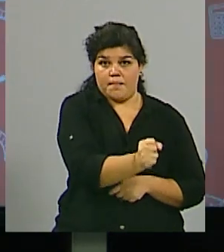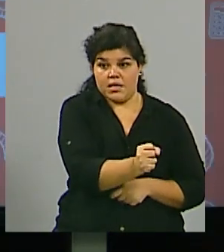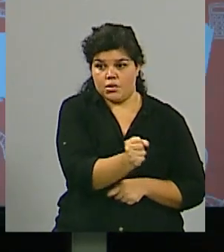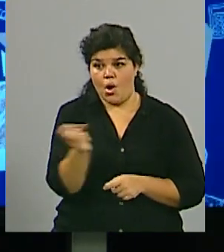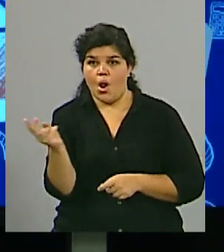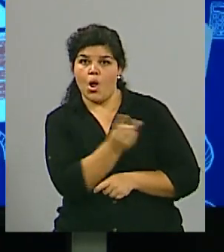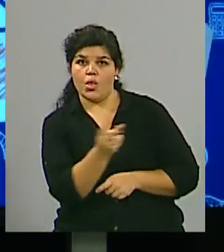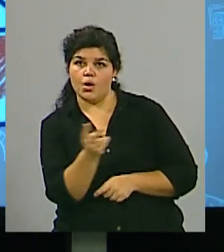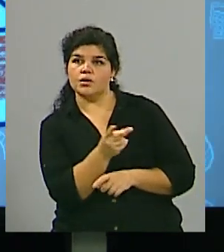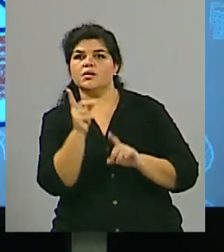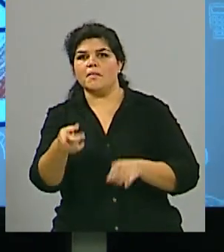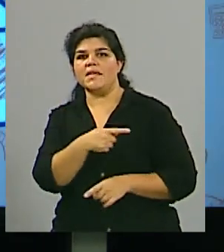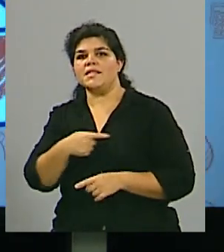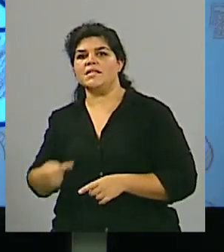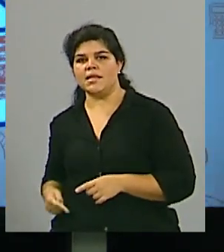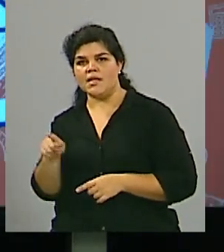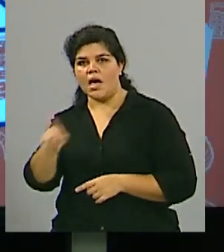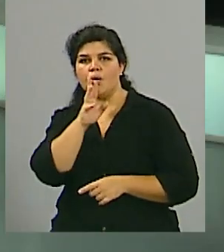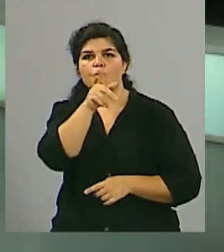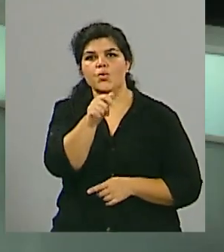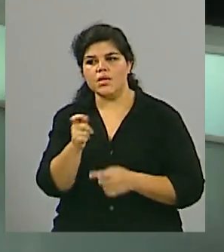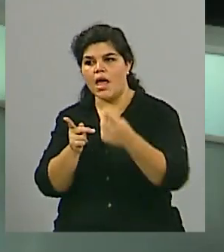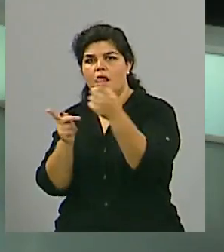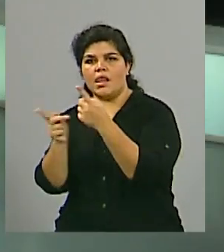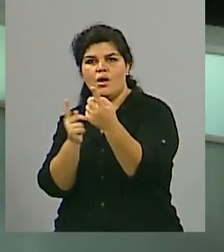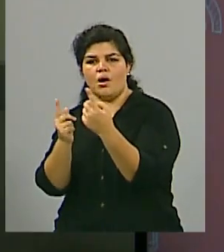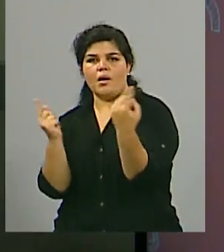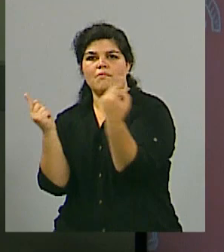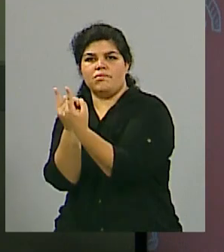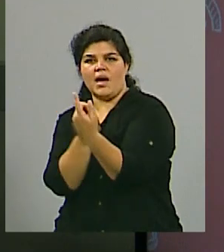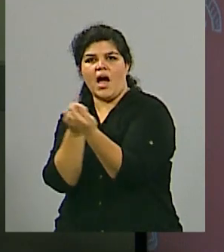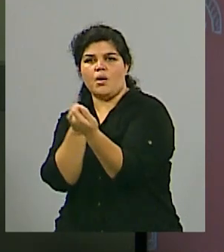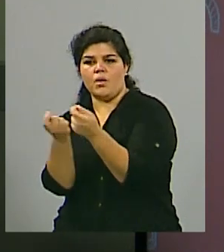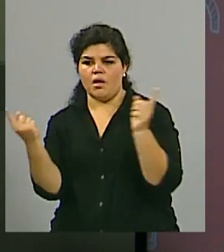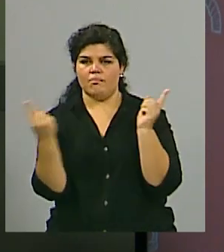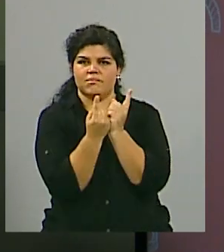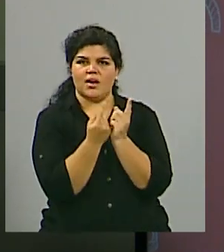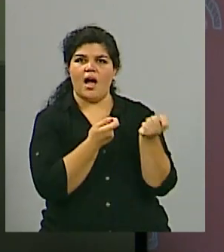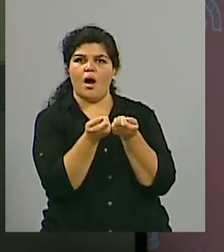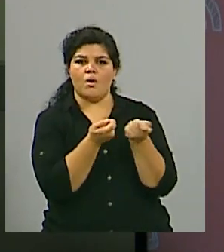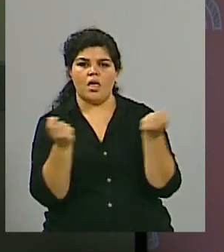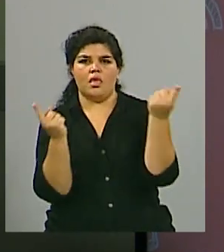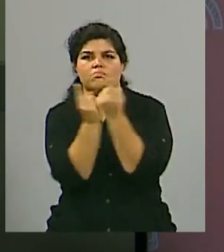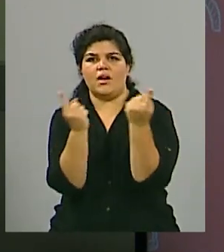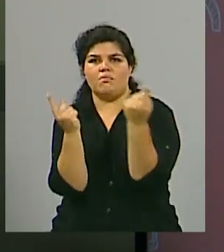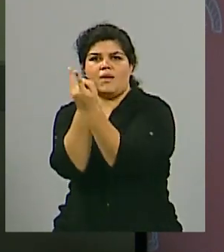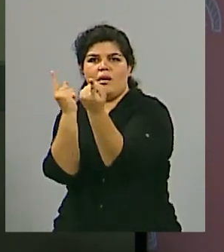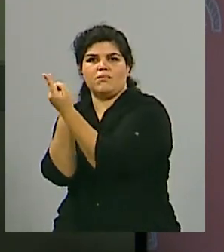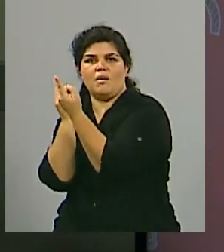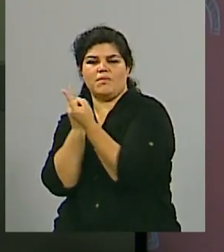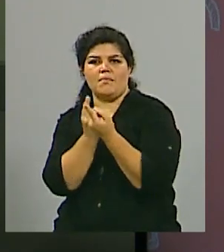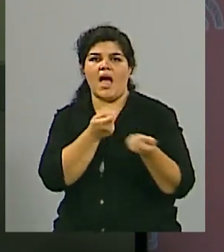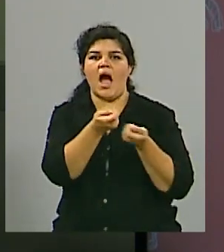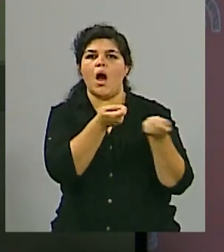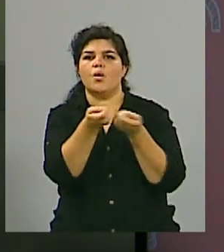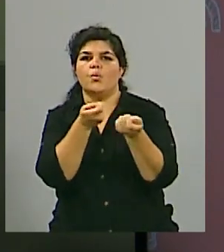entre China y Rusia, ¿no? Claro. Entonces... Es hacer las negociaciones o todos digamos, las relaciones comerciales,